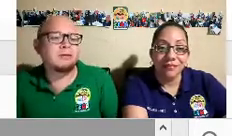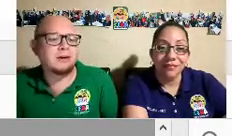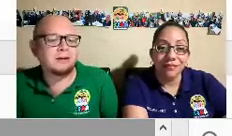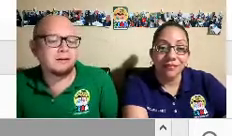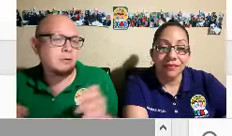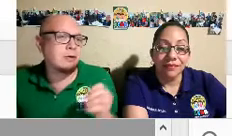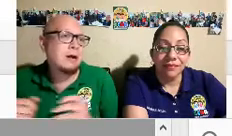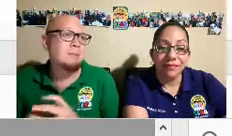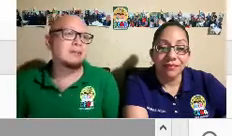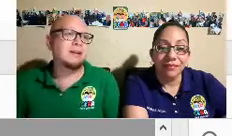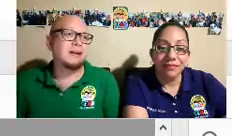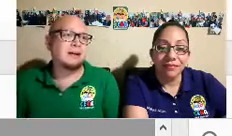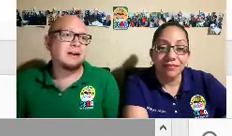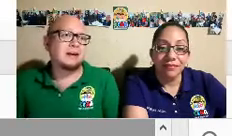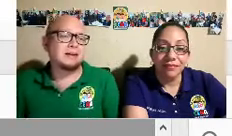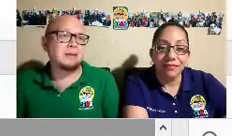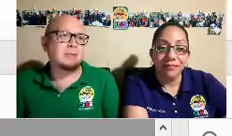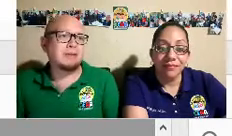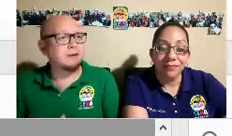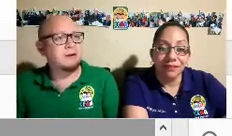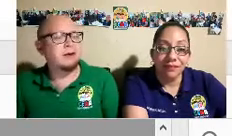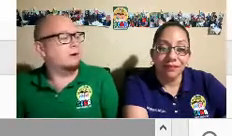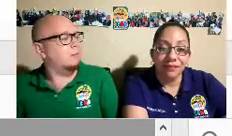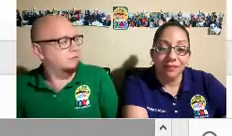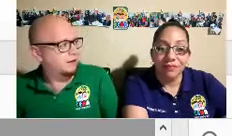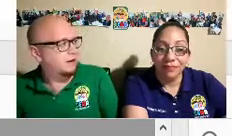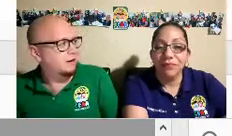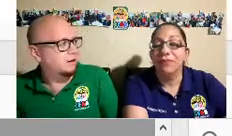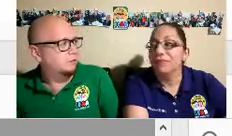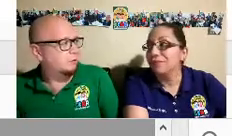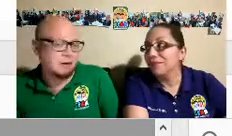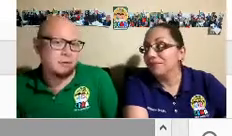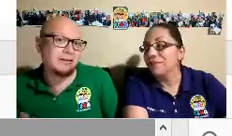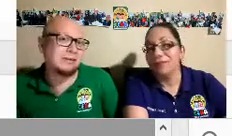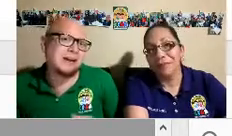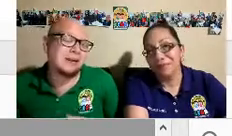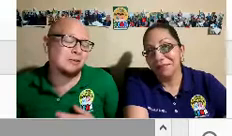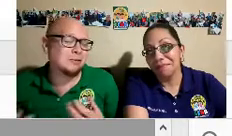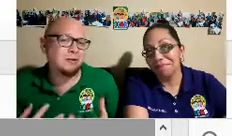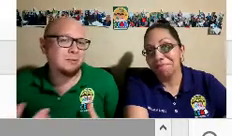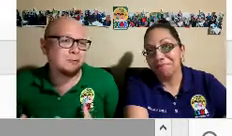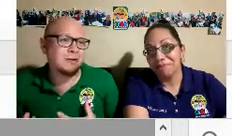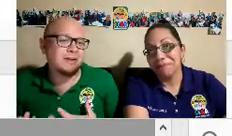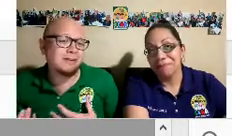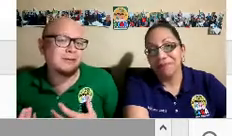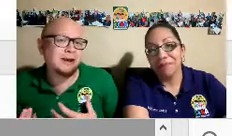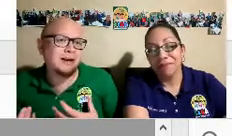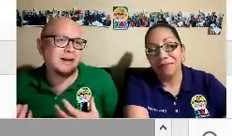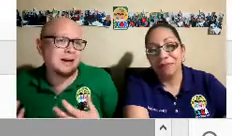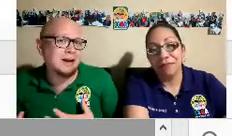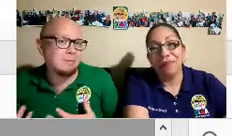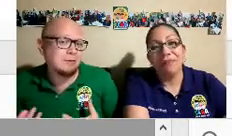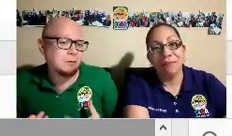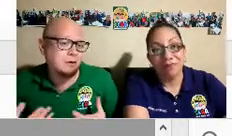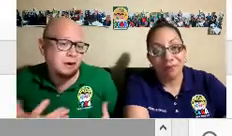un mensaje de escogí un lápiz que sirve para escribir y que va en la mochila. Bueno, pues a lo mejor ese mensaje no nos va a ayudar mucho a identificar